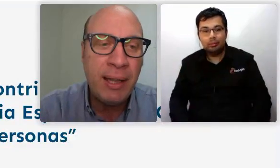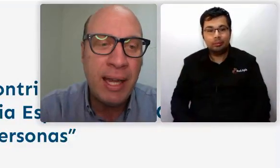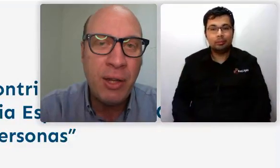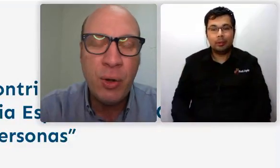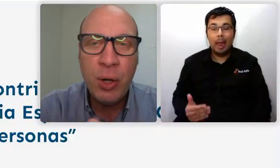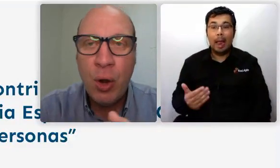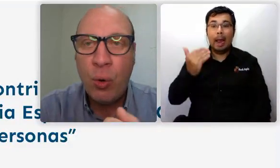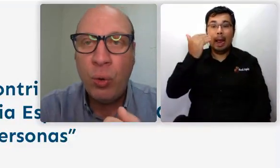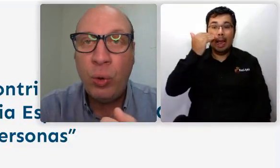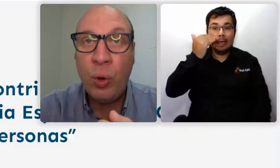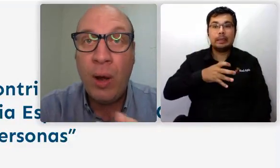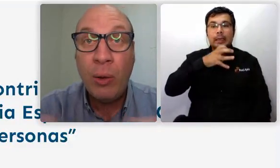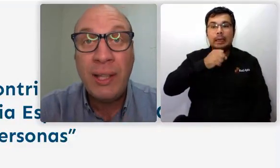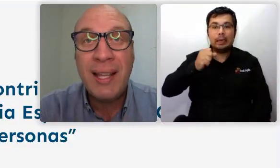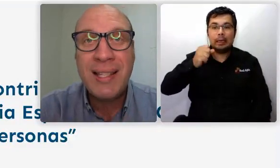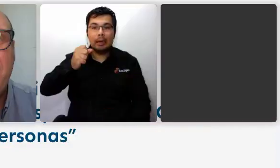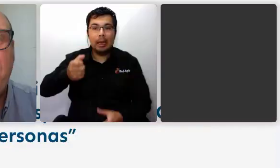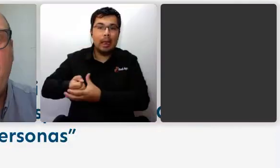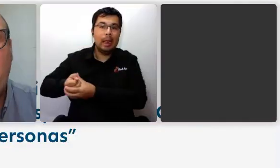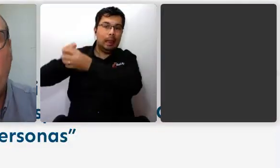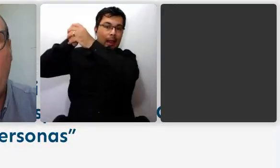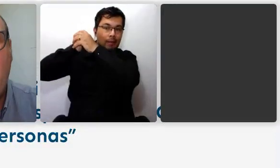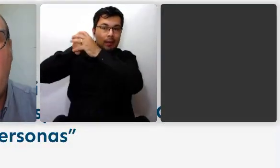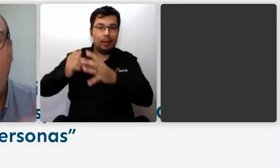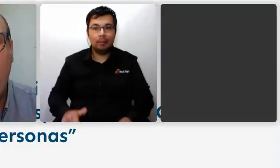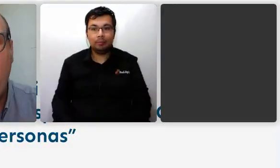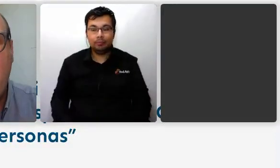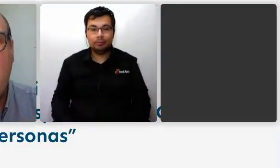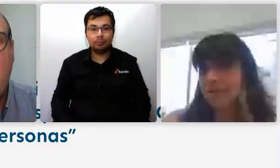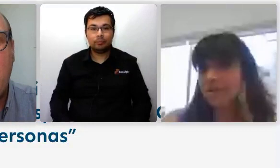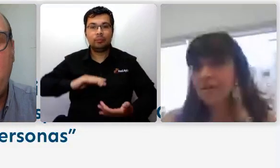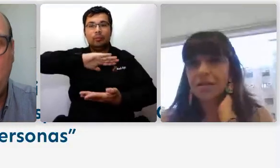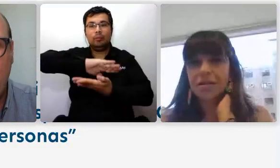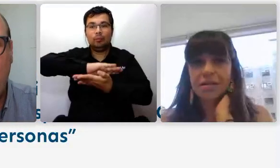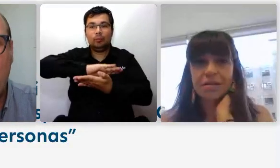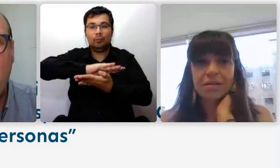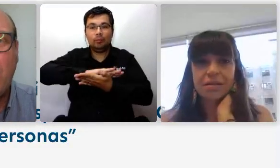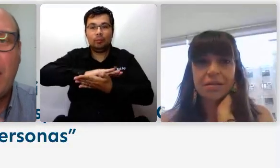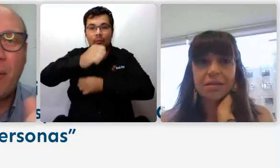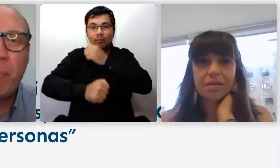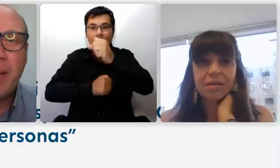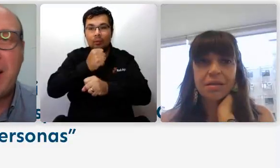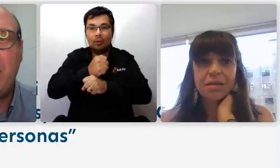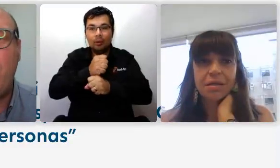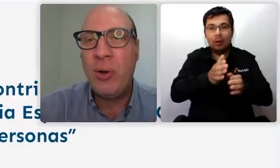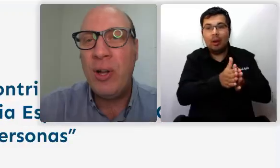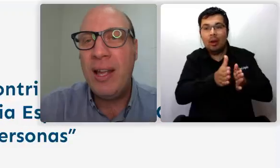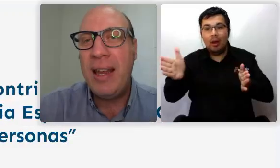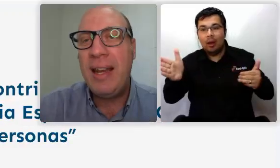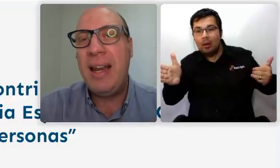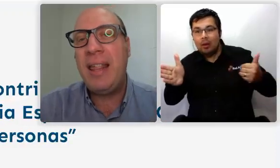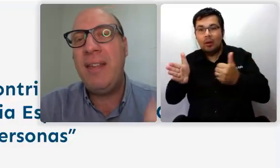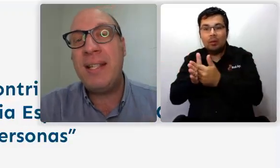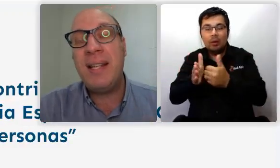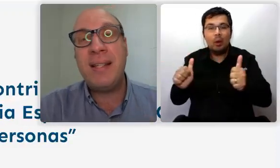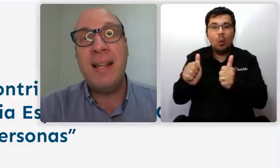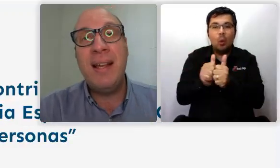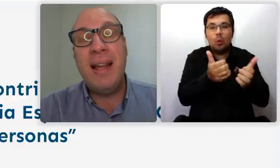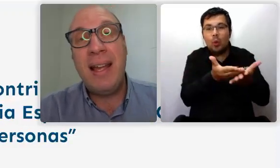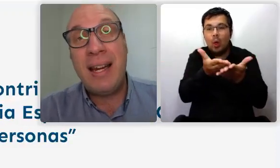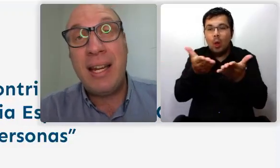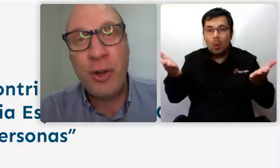y fin de año, junto a ustedes, junto a cada uno de vosotros que nos están acompañando en las